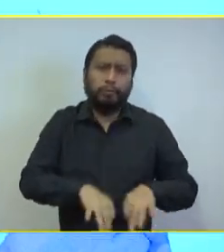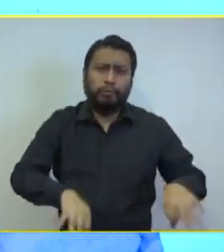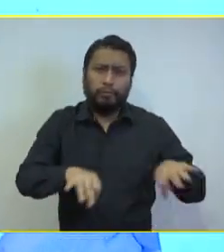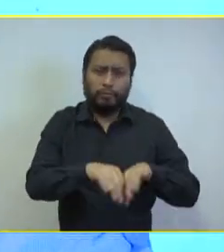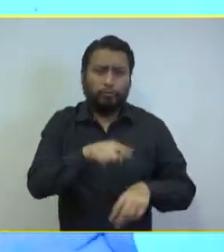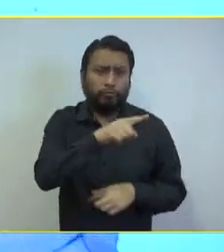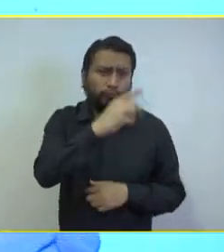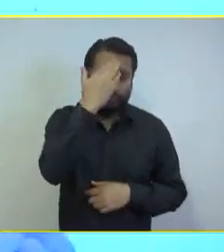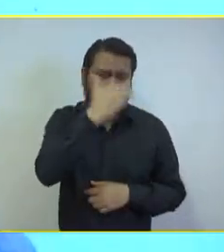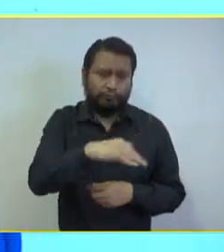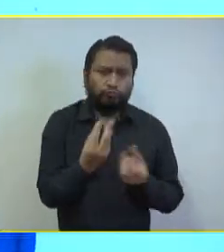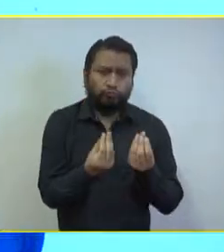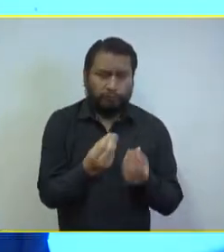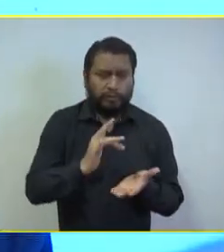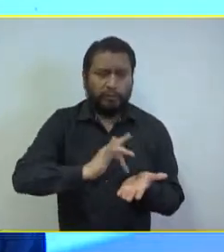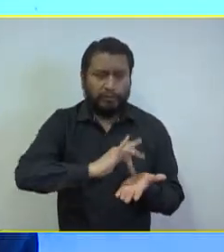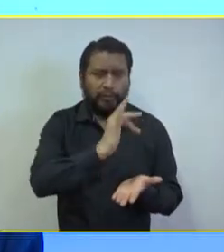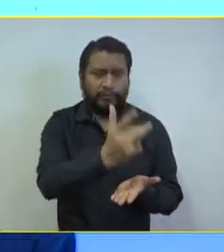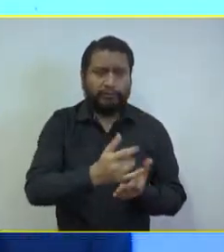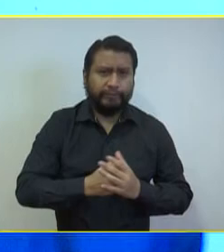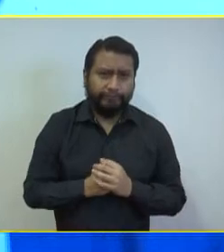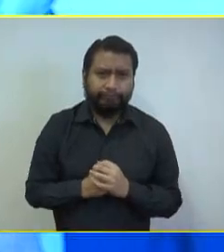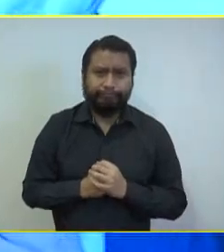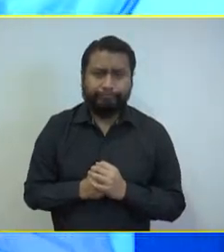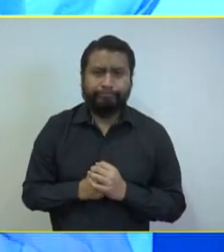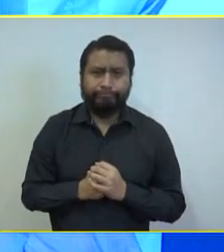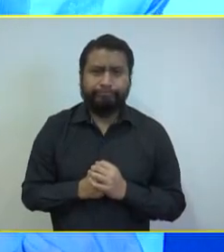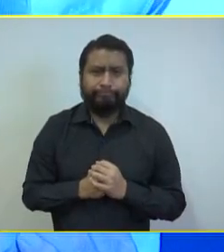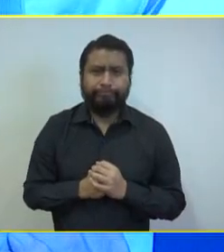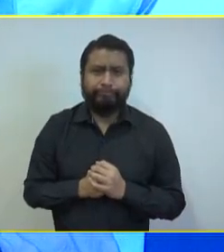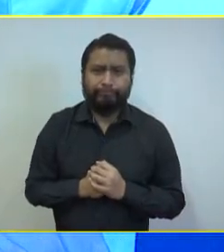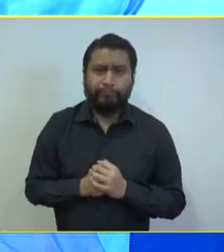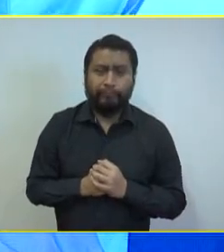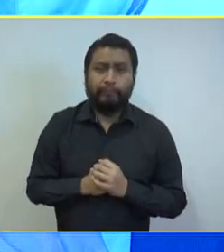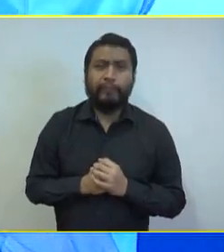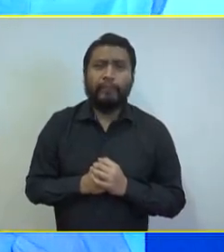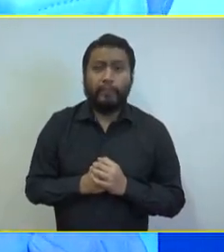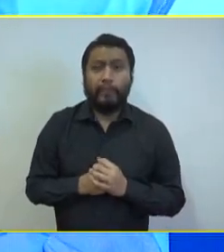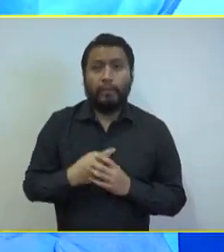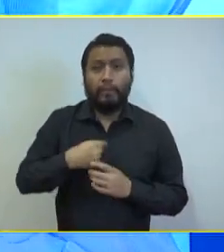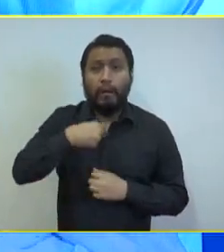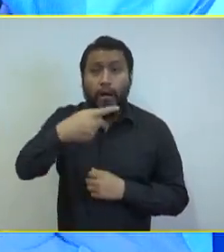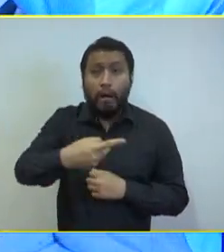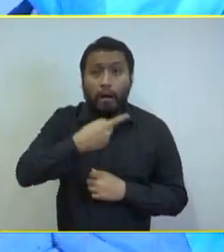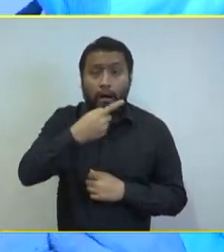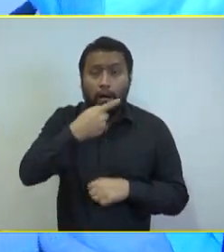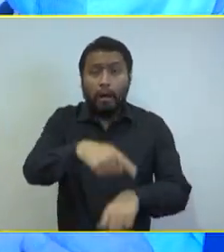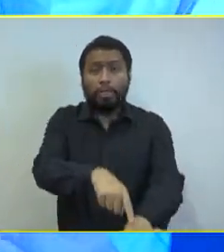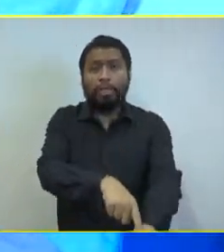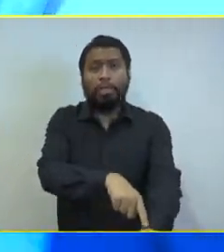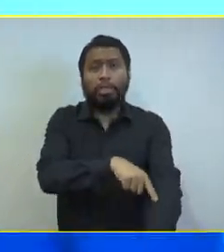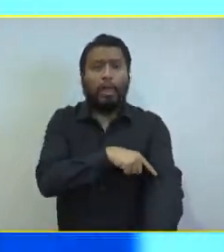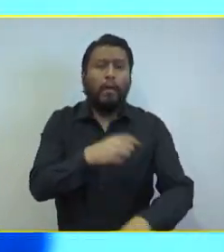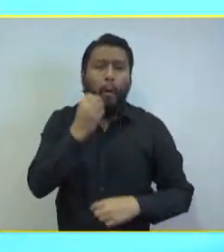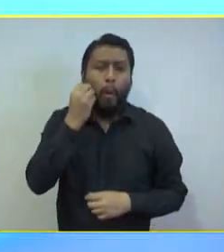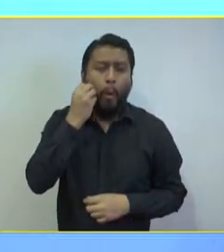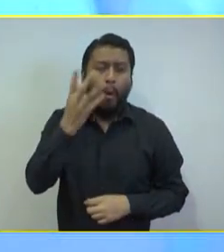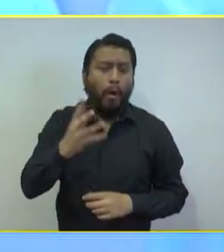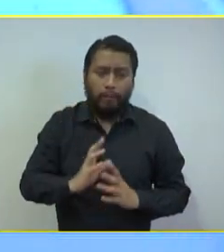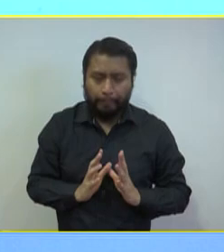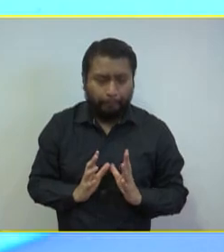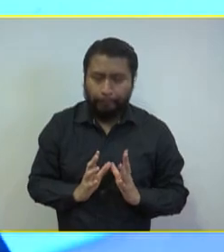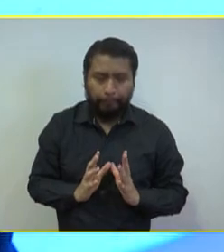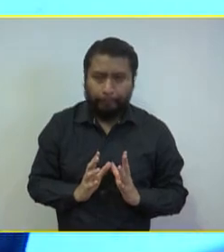agradecemos muchísimo, ¿no? No quisiera extenderme mucho, creo que todos hemos sido